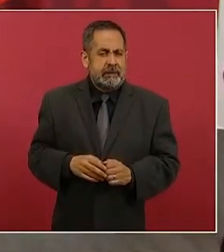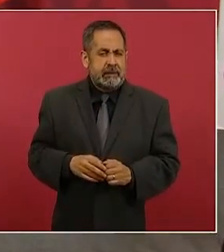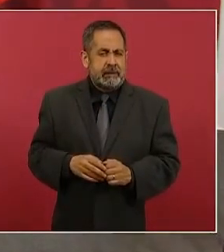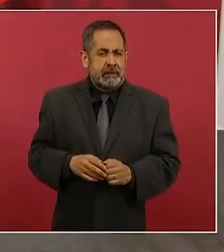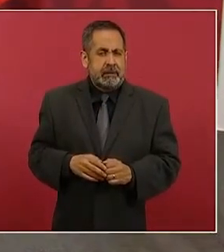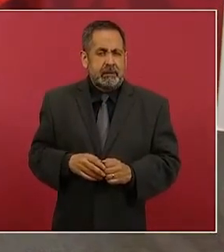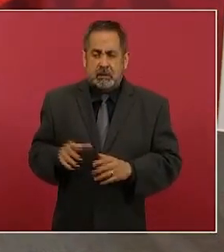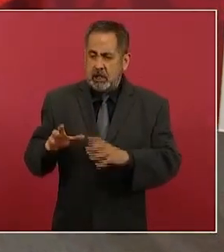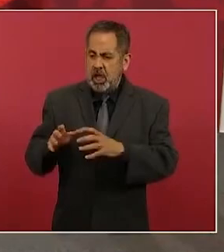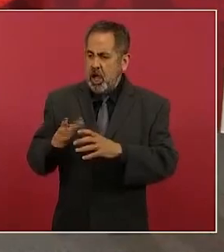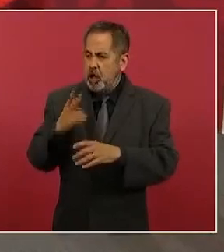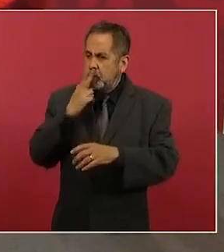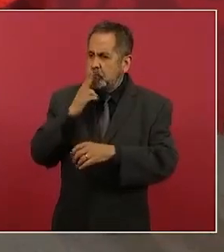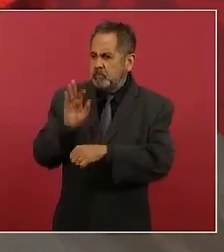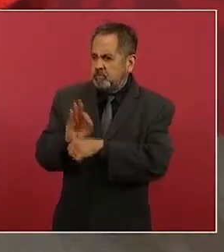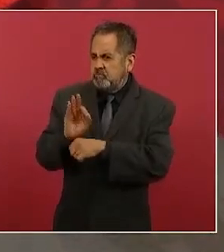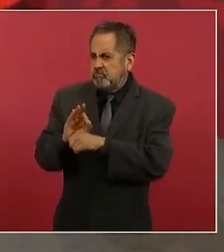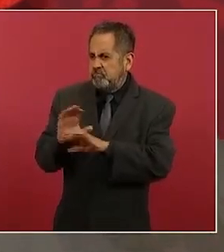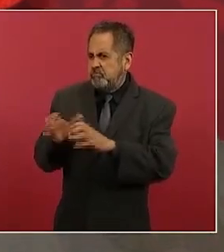popular, patriótica.